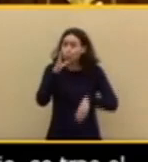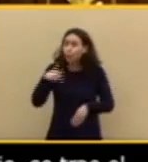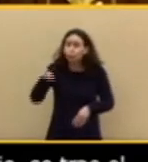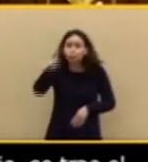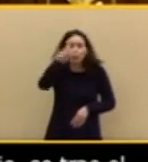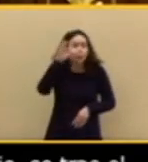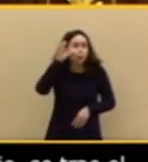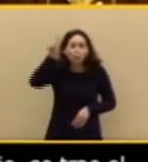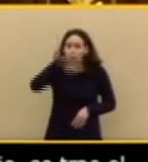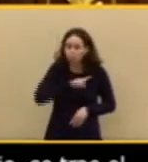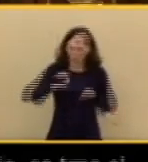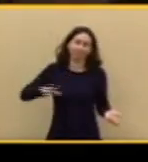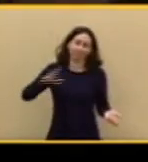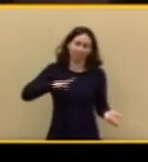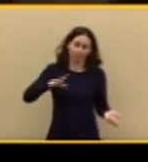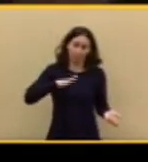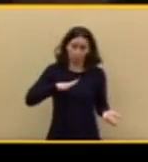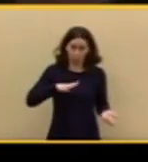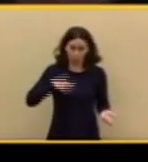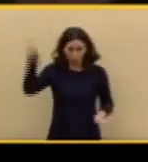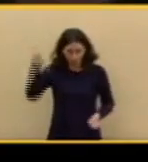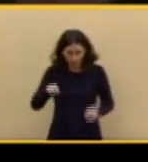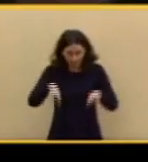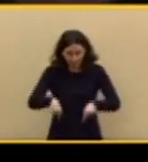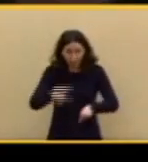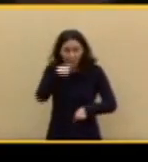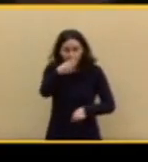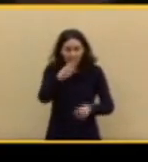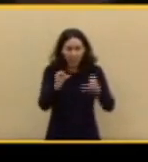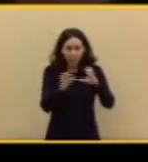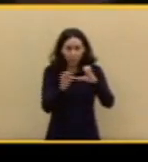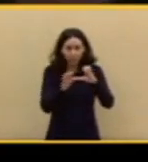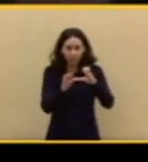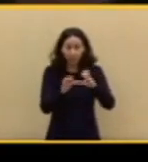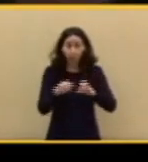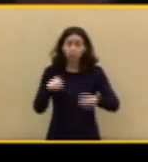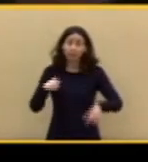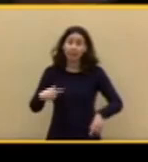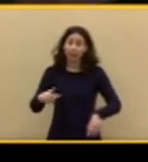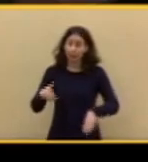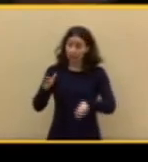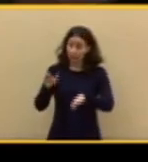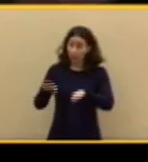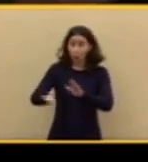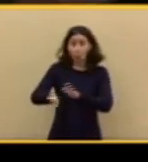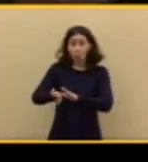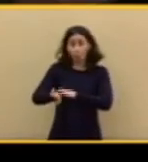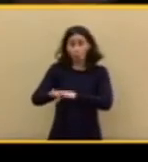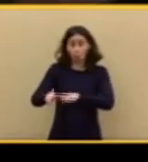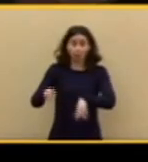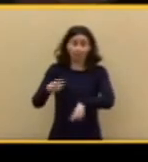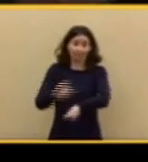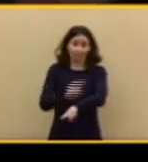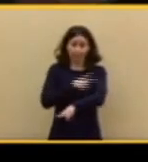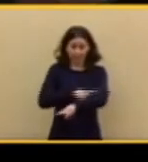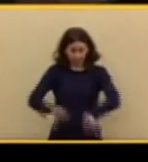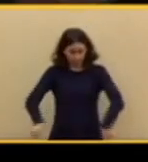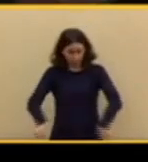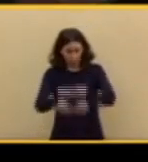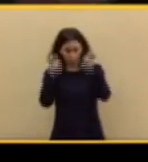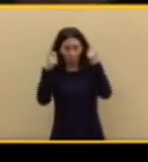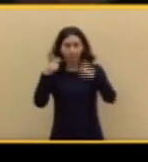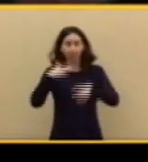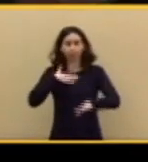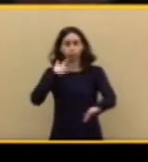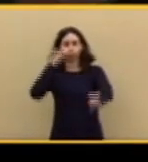que entren en verdaderos problemas, porque el juego es siempre a pérdidas. La banca siempre gana y les están